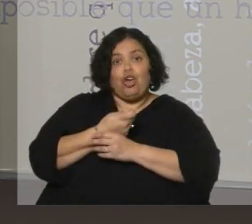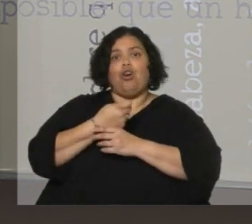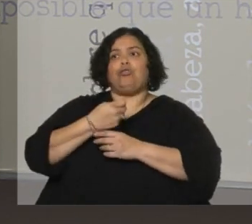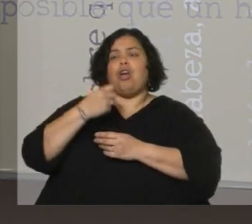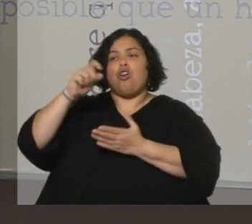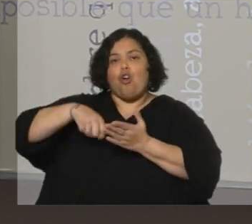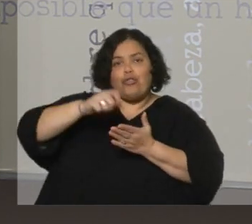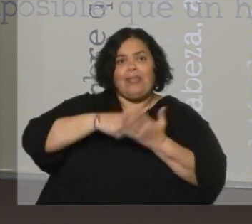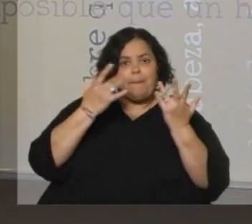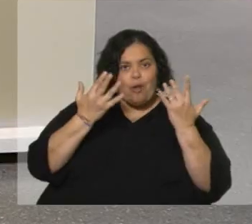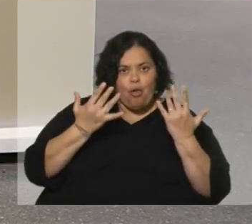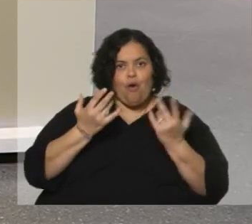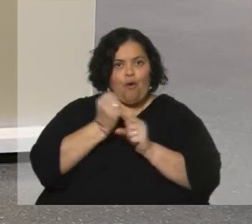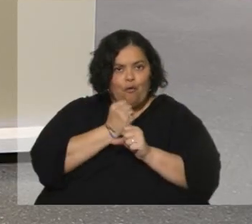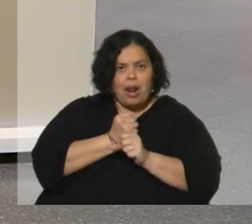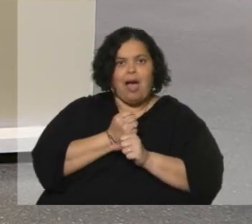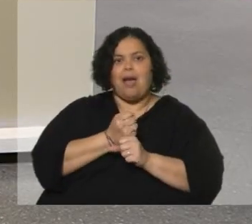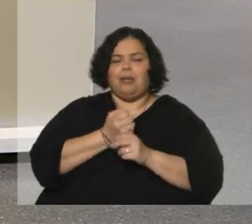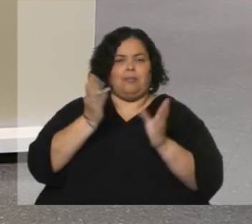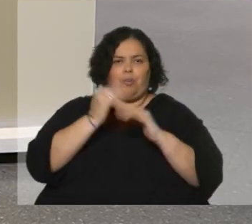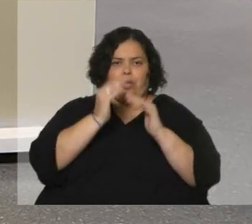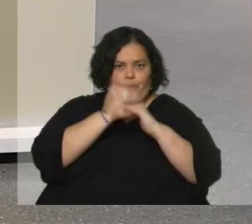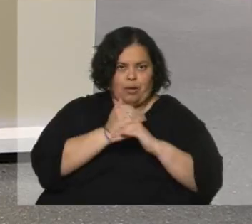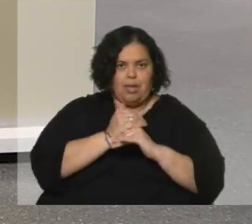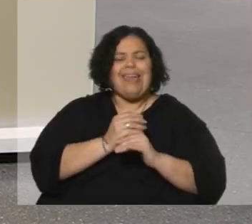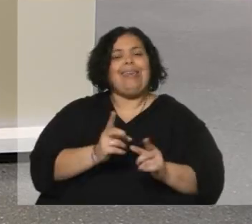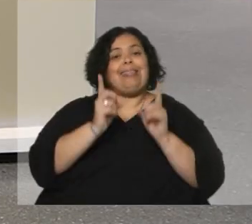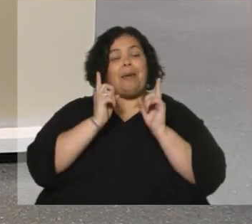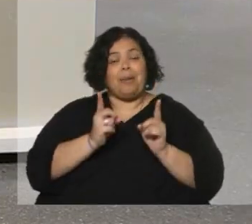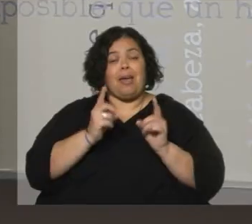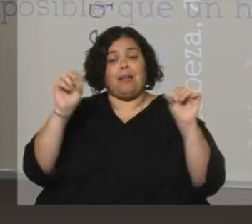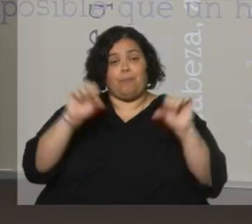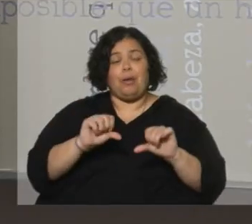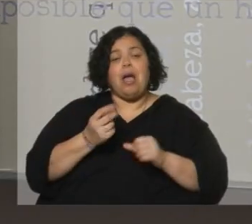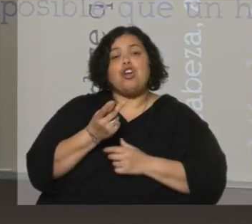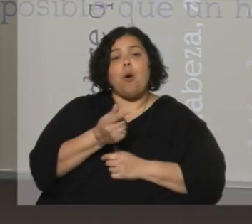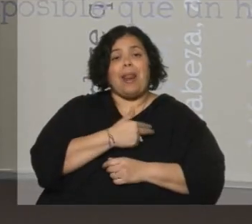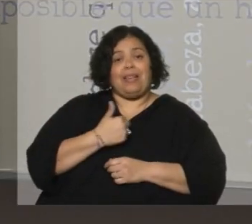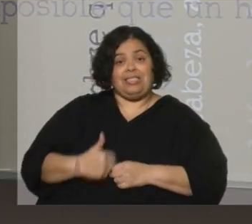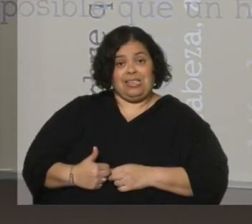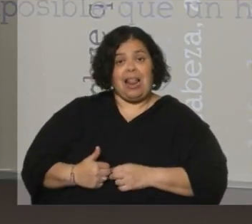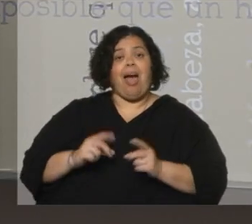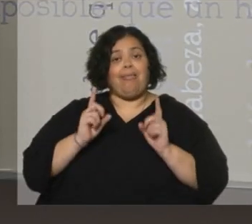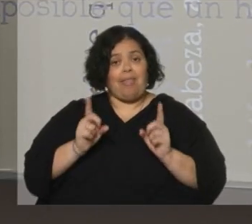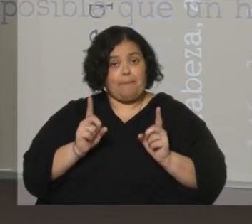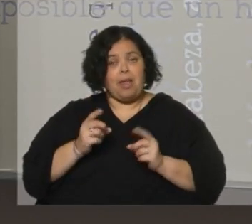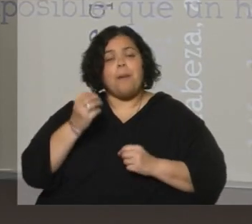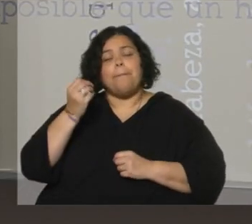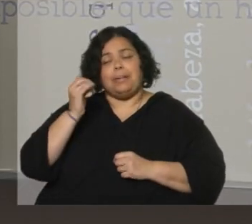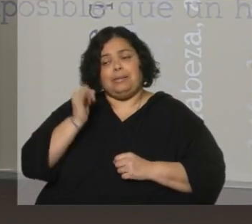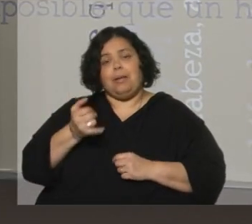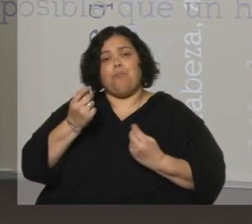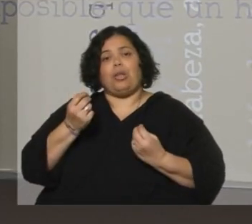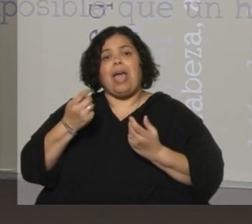termina notando en largo plazo hubo un descenso también en las compras de China verdad sí china ha mostrado el mercado chino realmente se ha